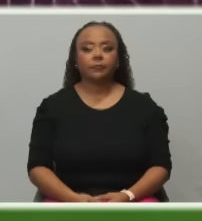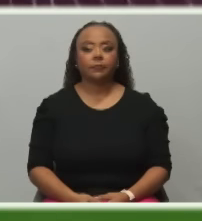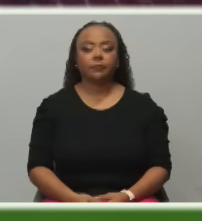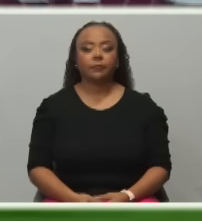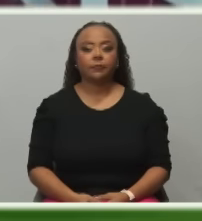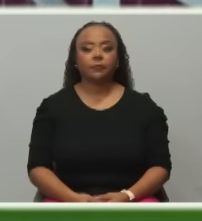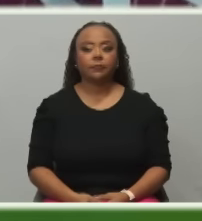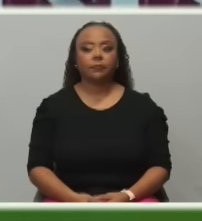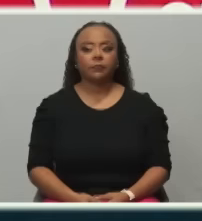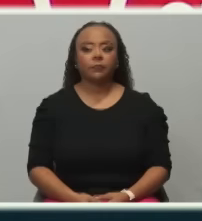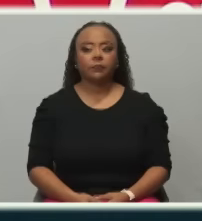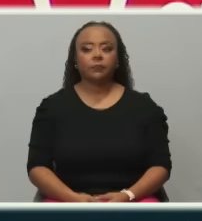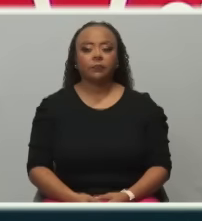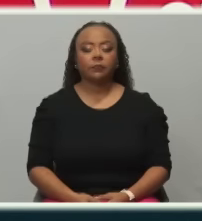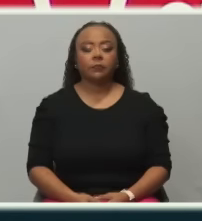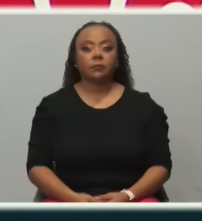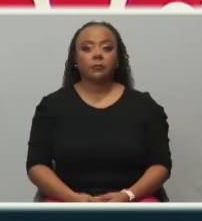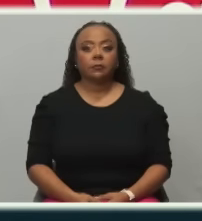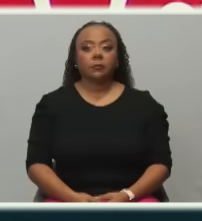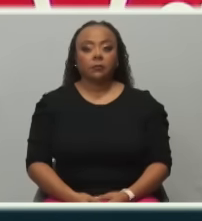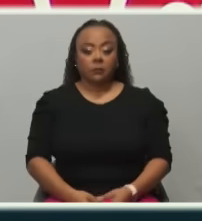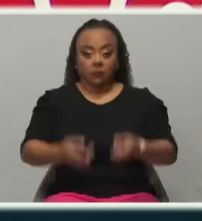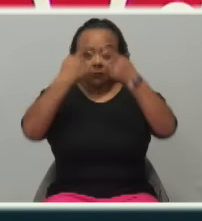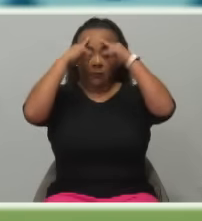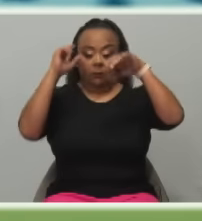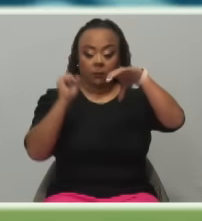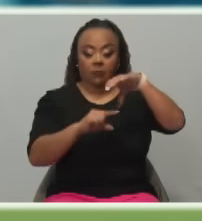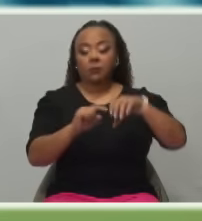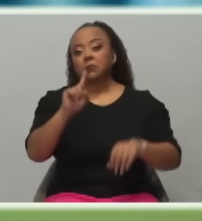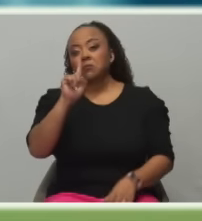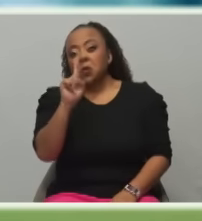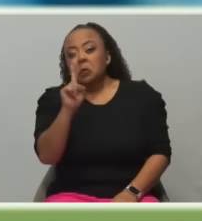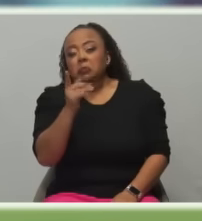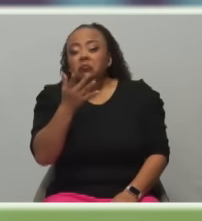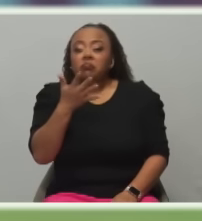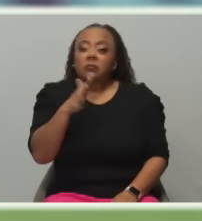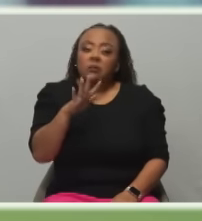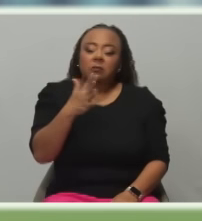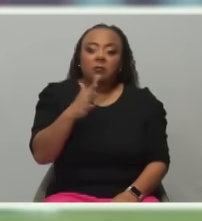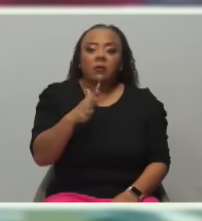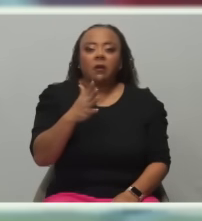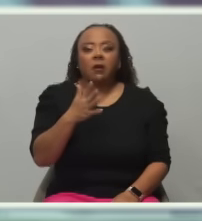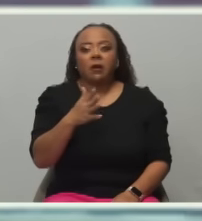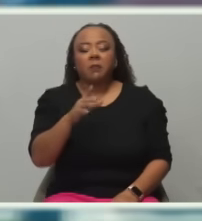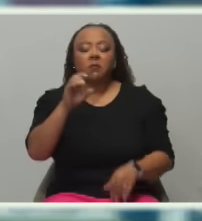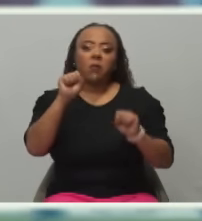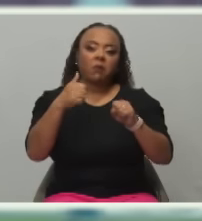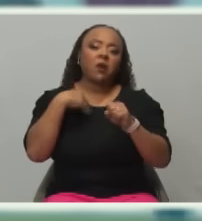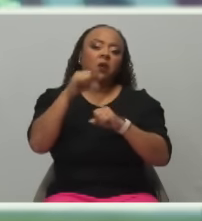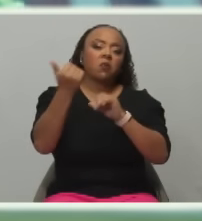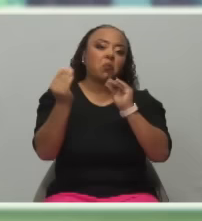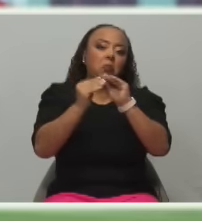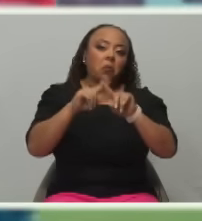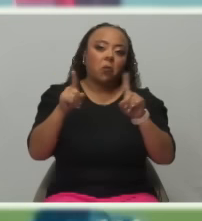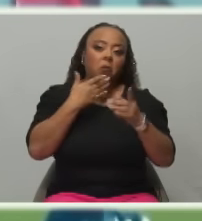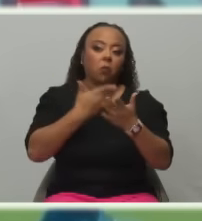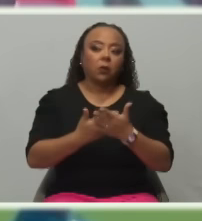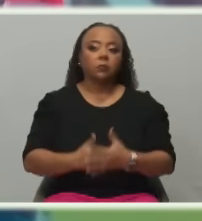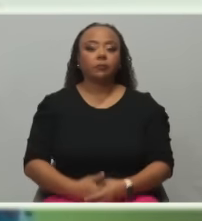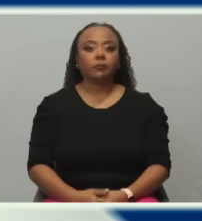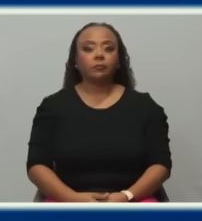cobro gol logramos anotar uno por ahí tal vez este merecíamos otro más pero